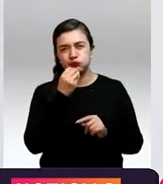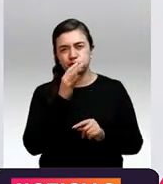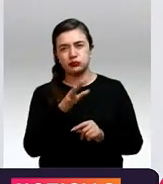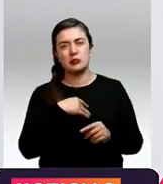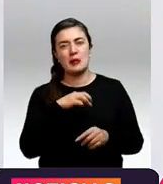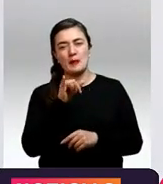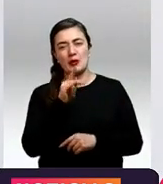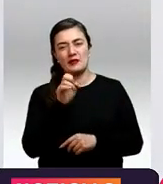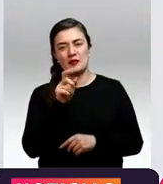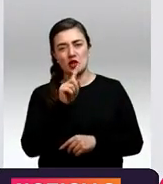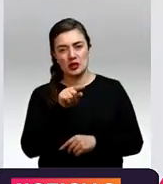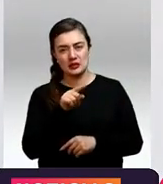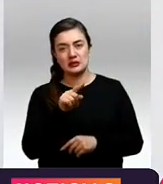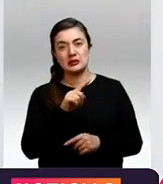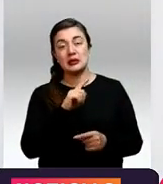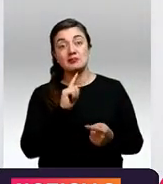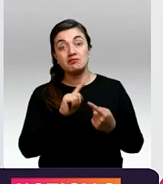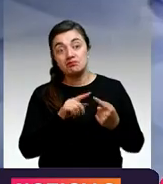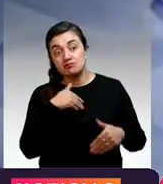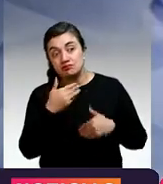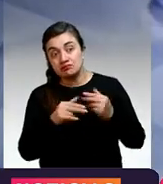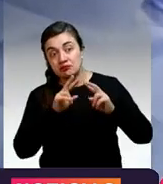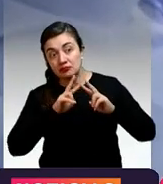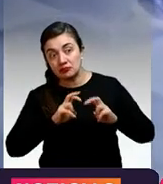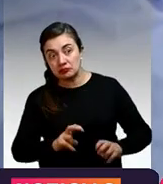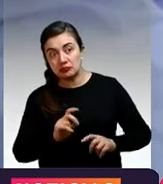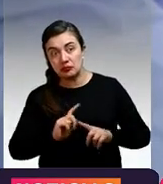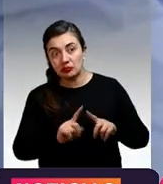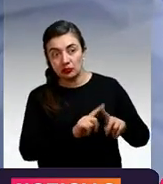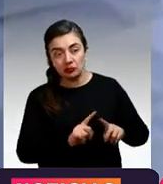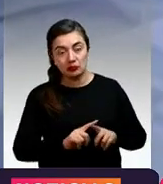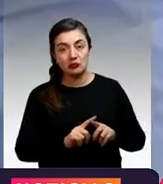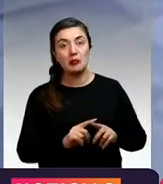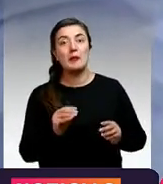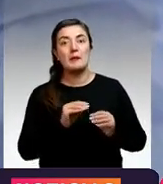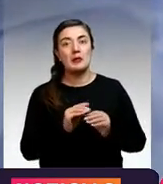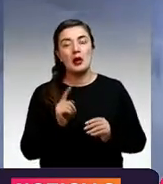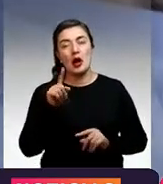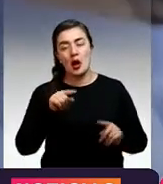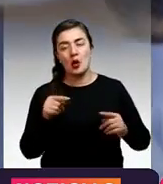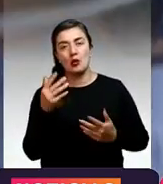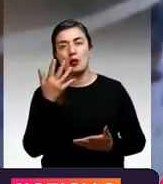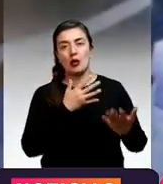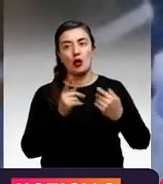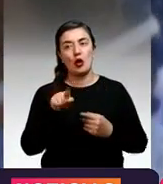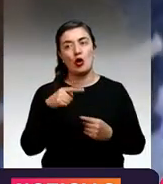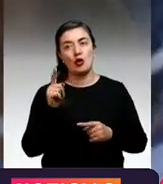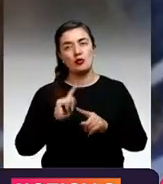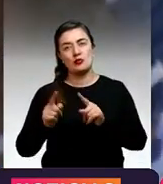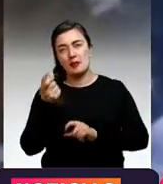polifenoles hasta que no avancen las investigaciones y para no generar conflicto con otra clase de medicamentos.